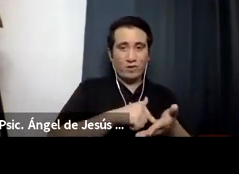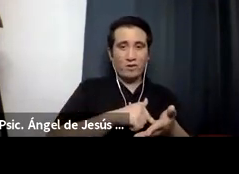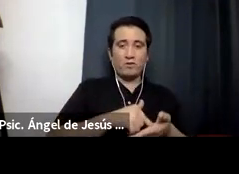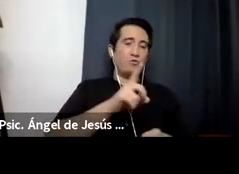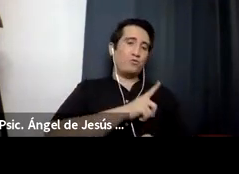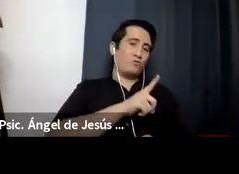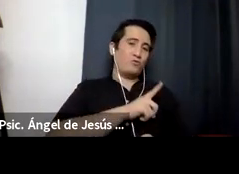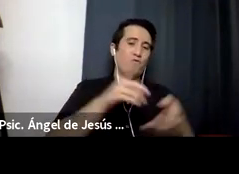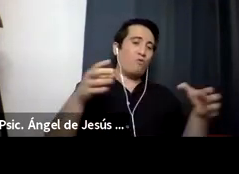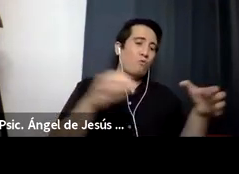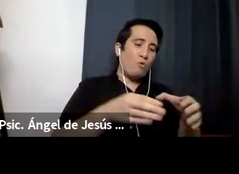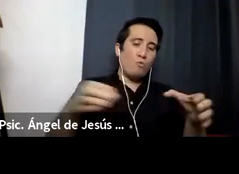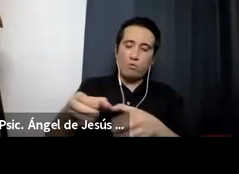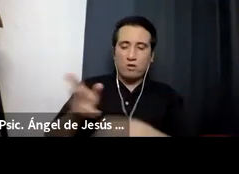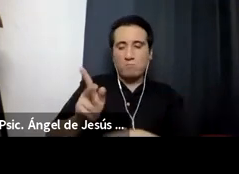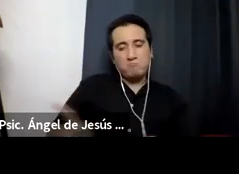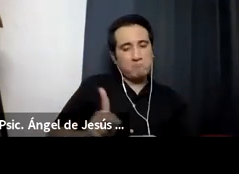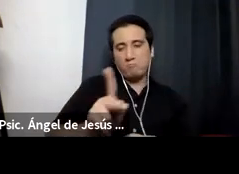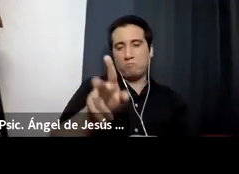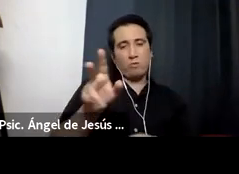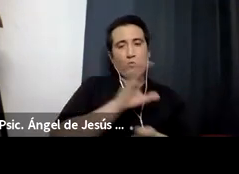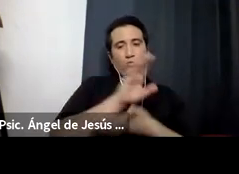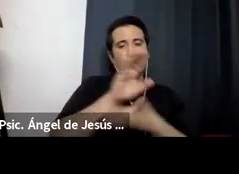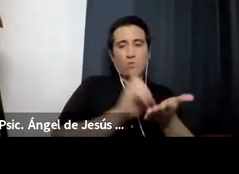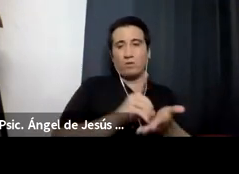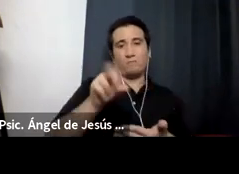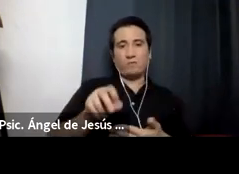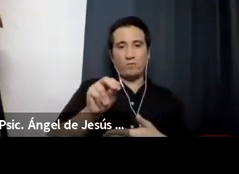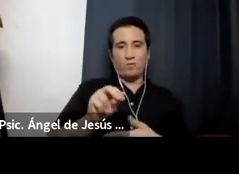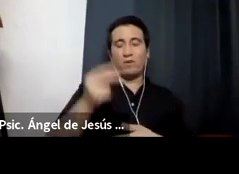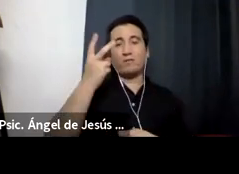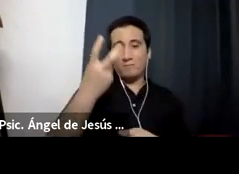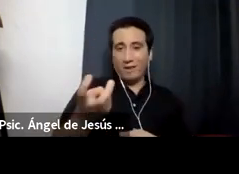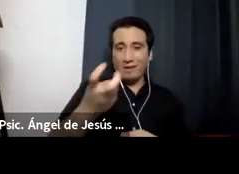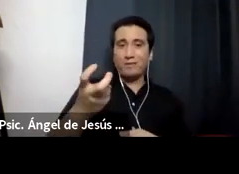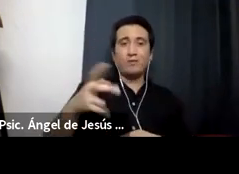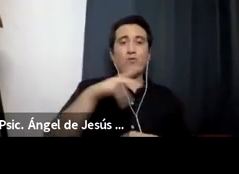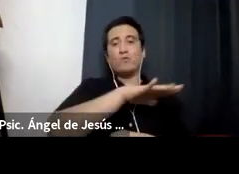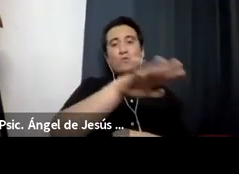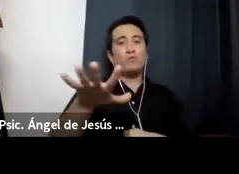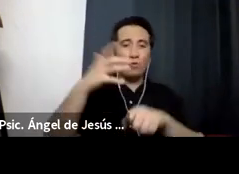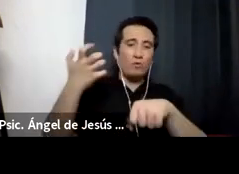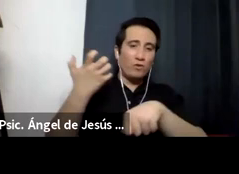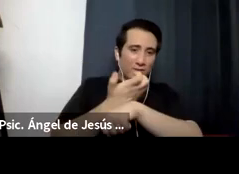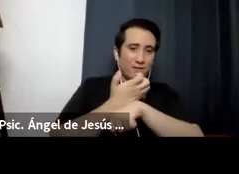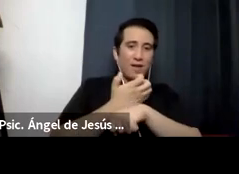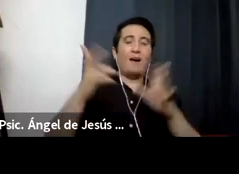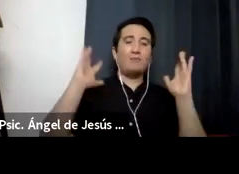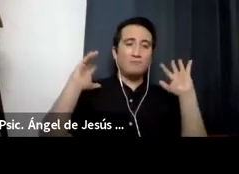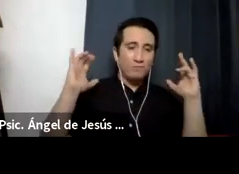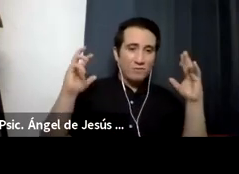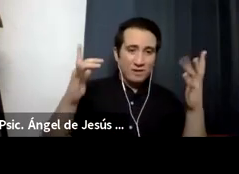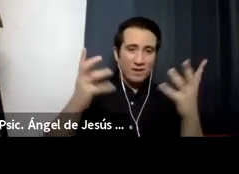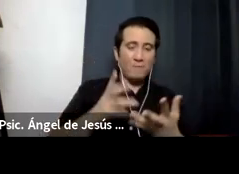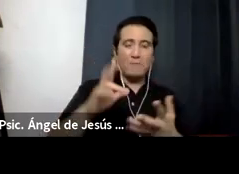las comunidades rurales o nada más de la ciudad, esto es prácticamente de todo nuestro estado, nuestro clima, ¿no? No nos